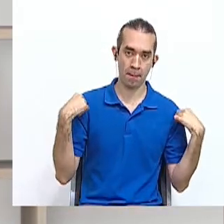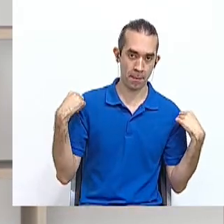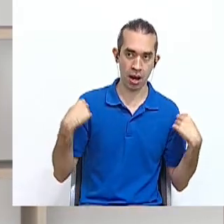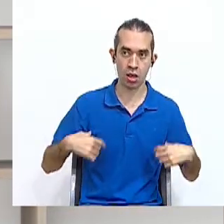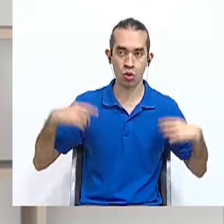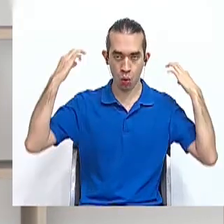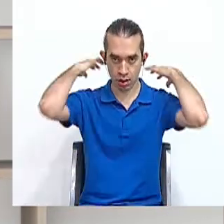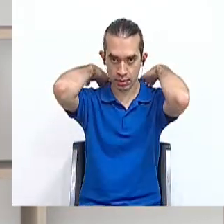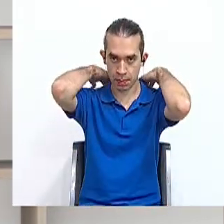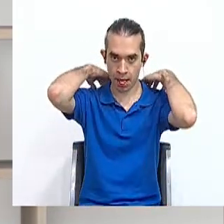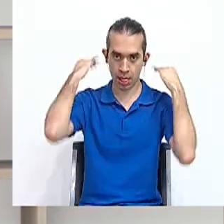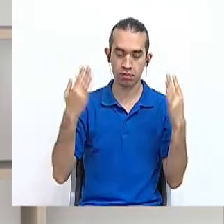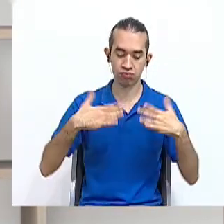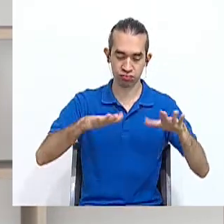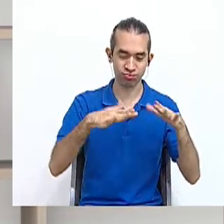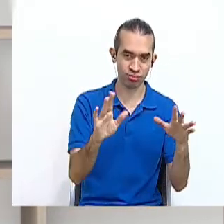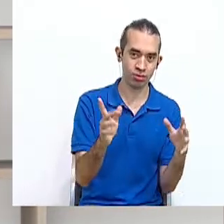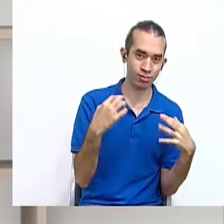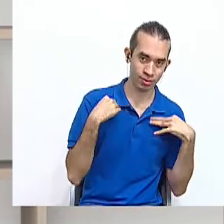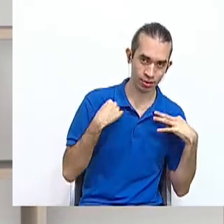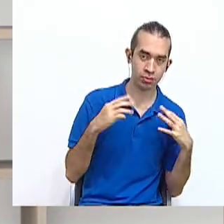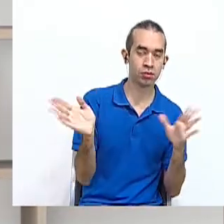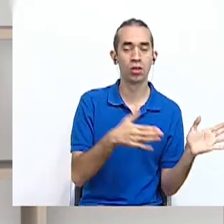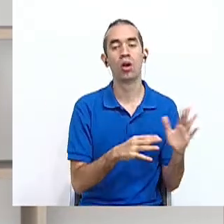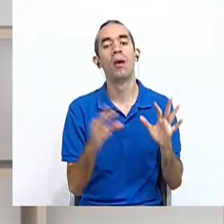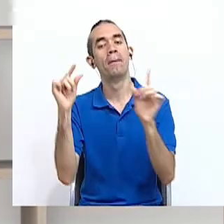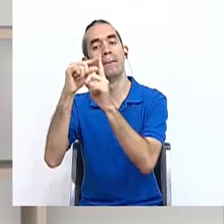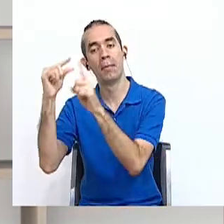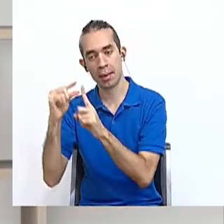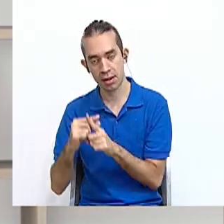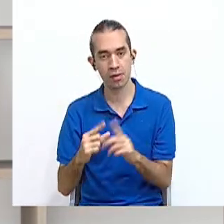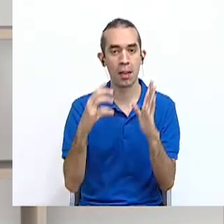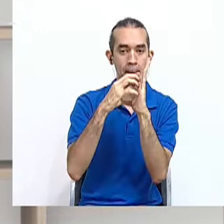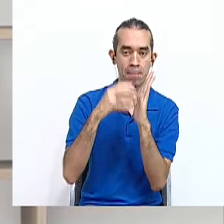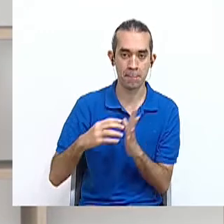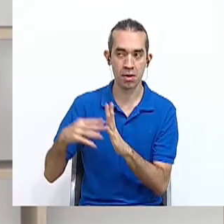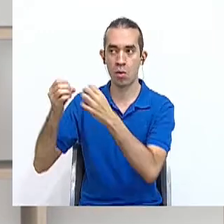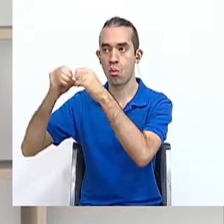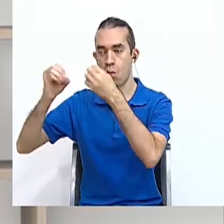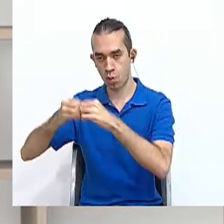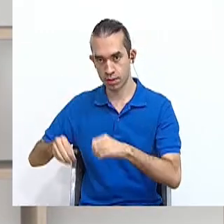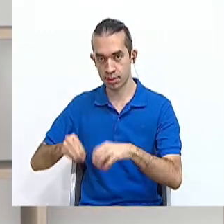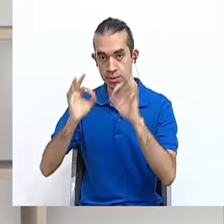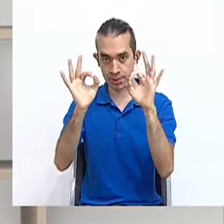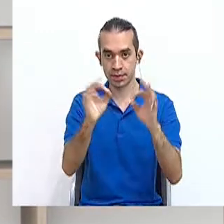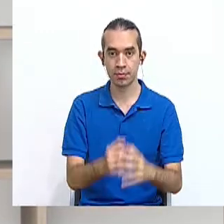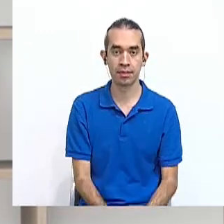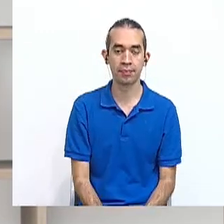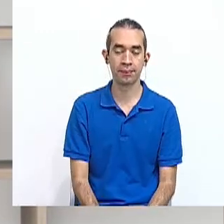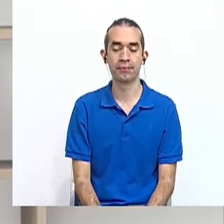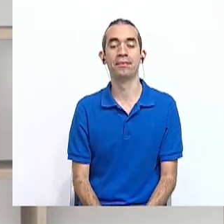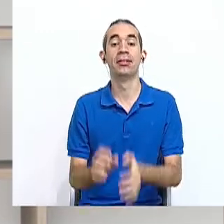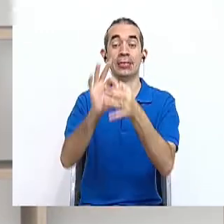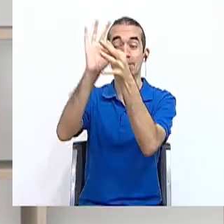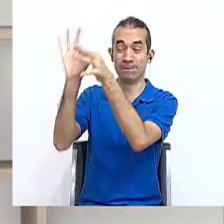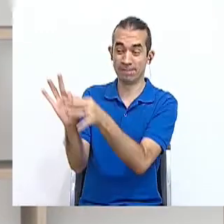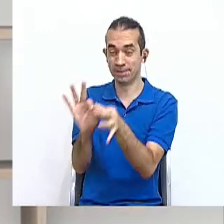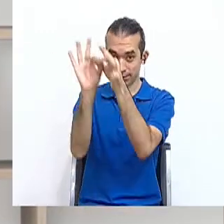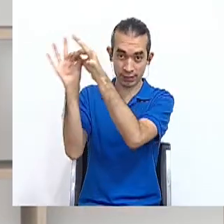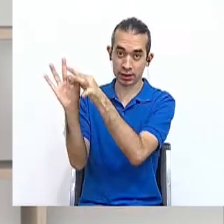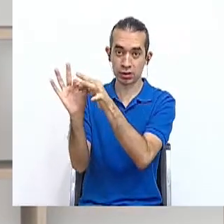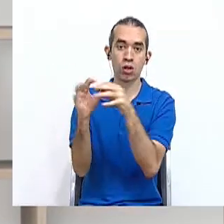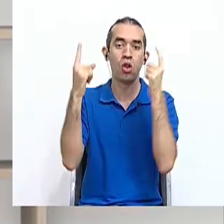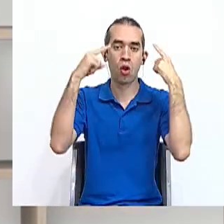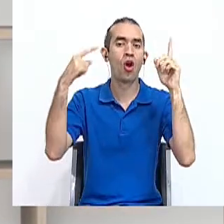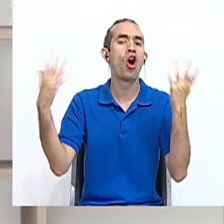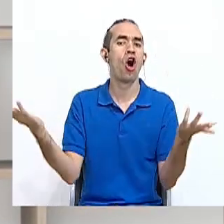a unir palabras con párrafos y oraciones. ¿Está bien? Esa cohesión lo vamos a lograr